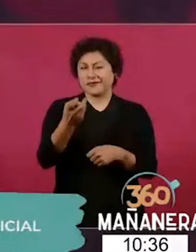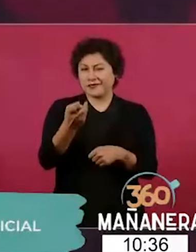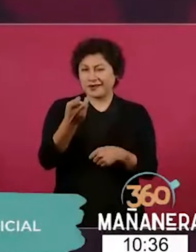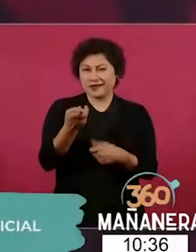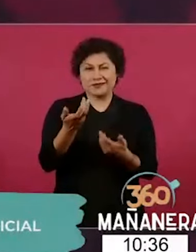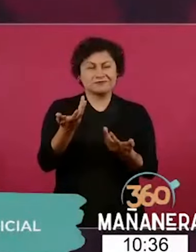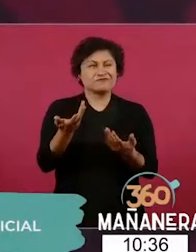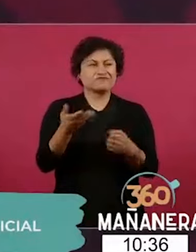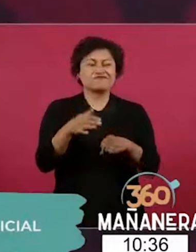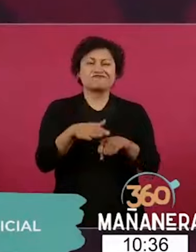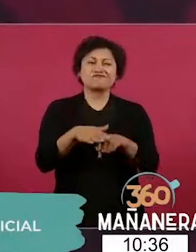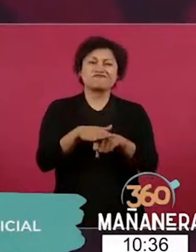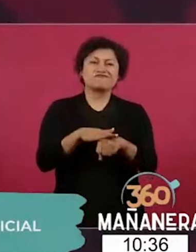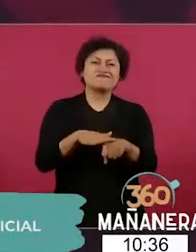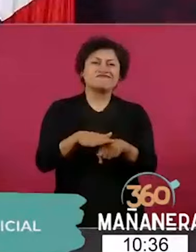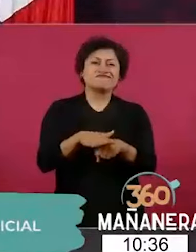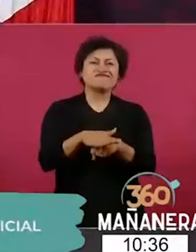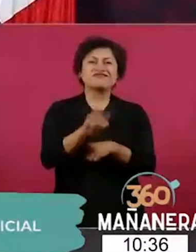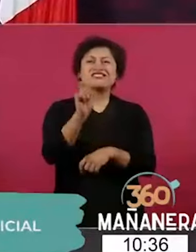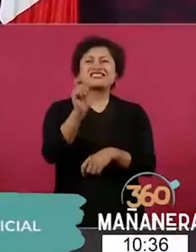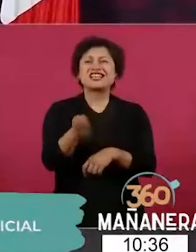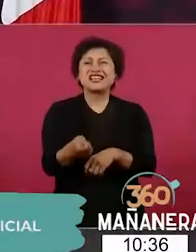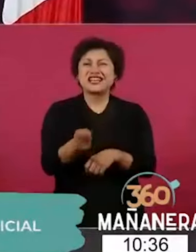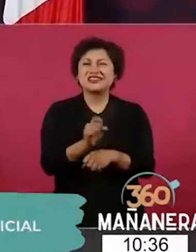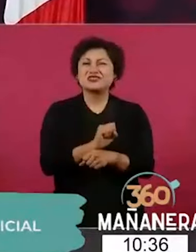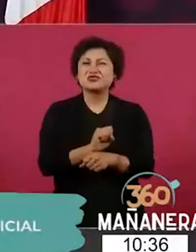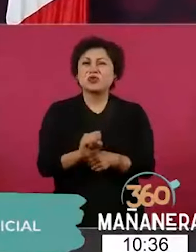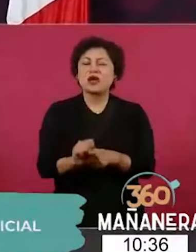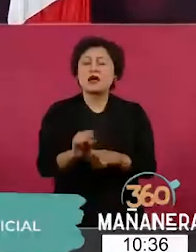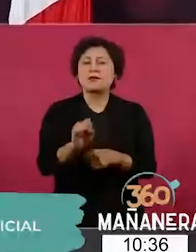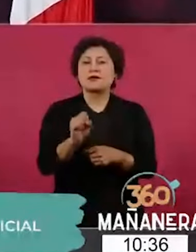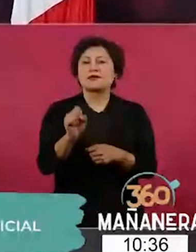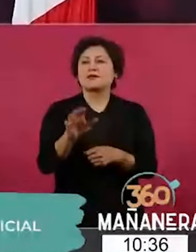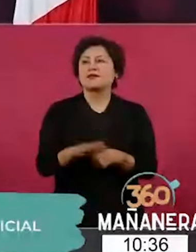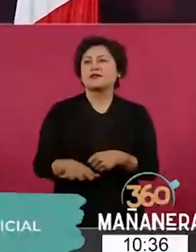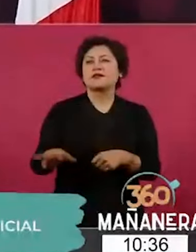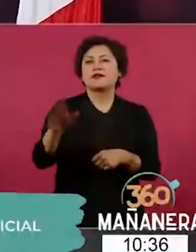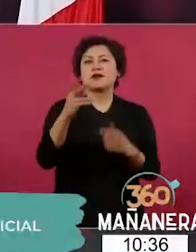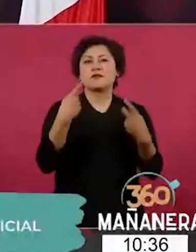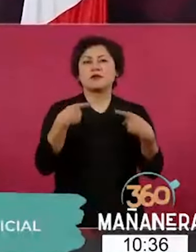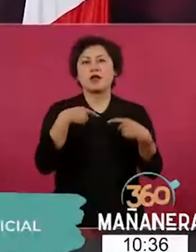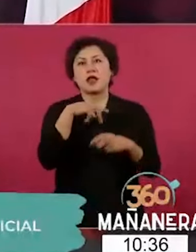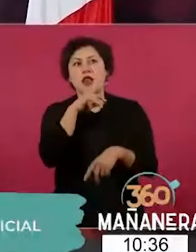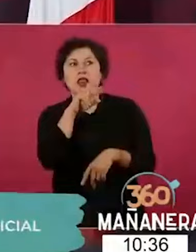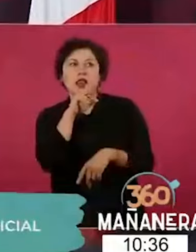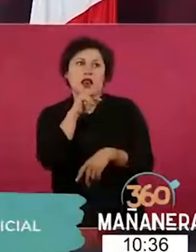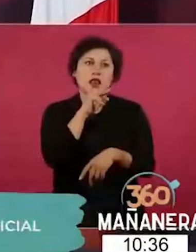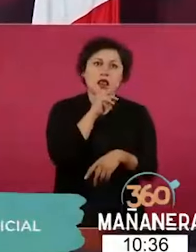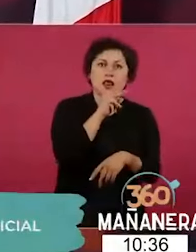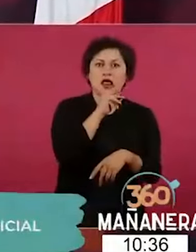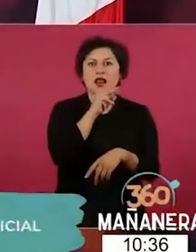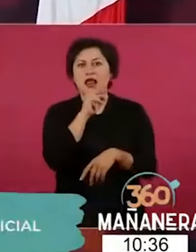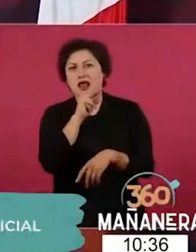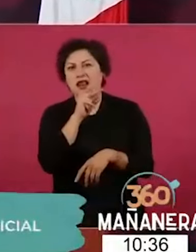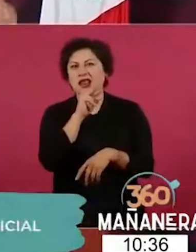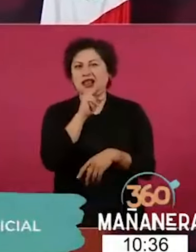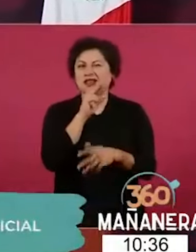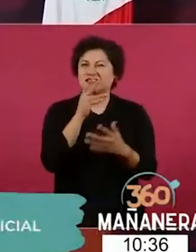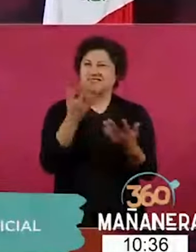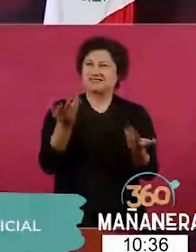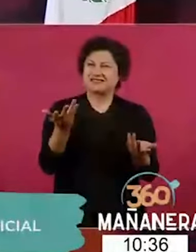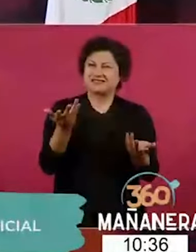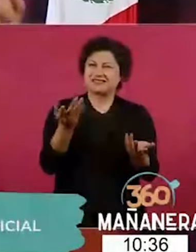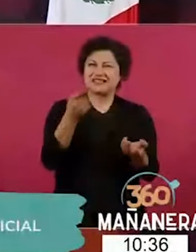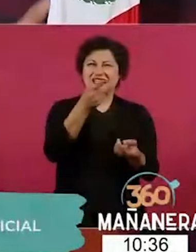superficial el hablar de que con la reforma al poder judicial se constituye